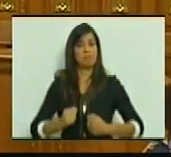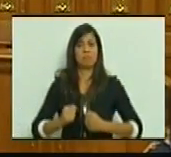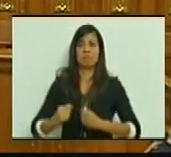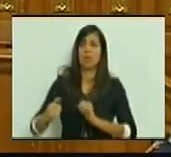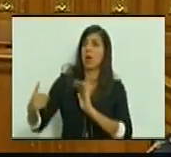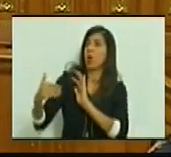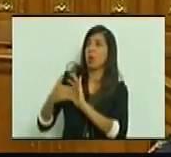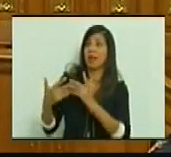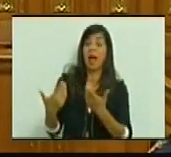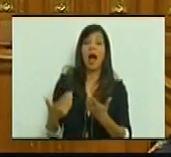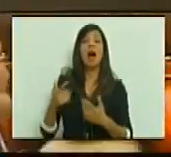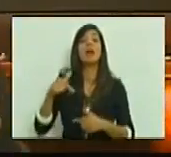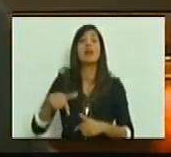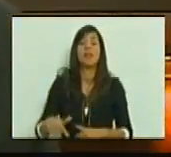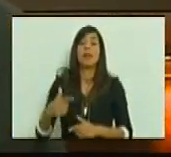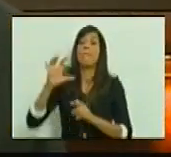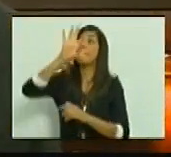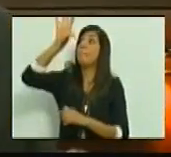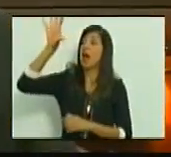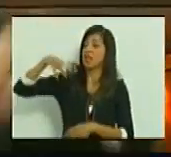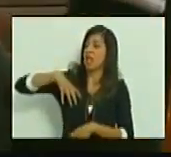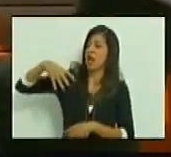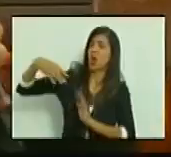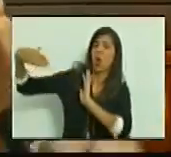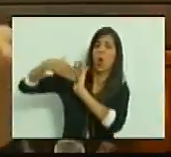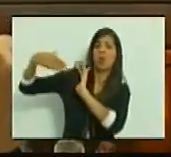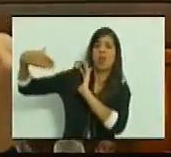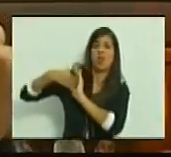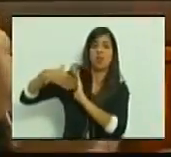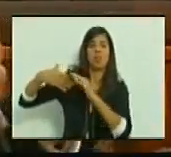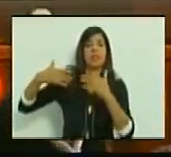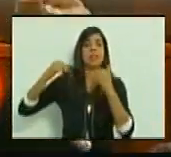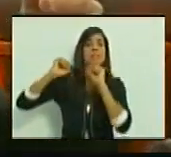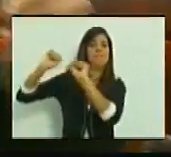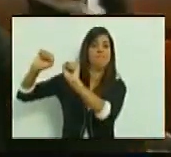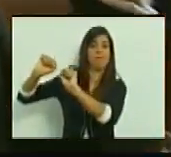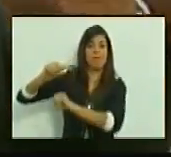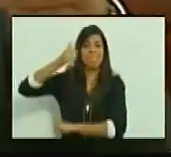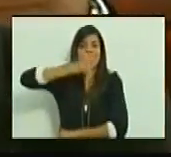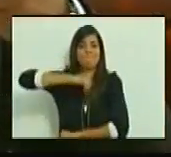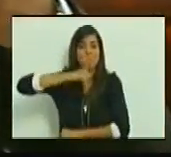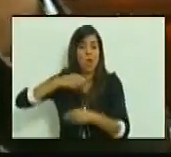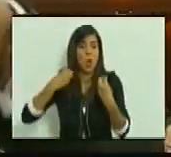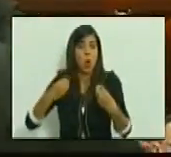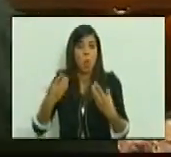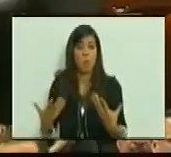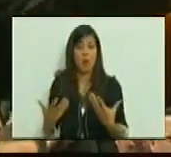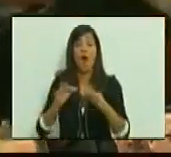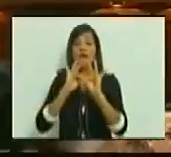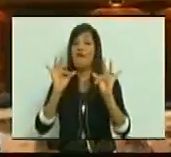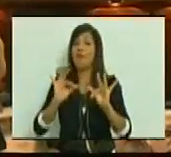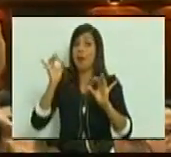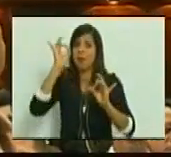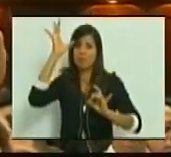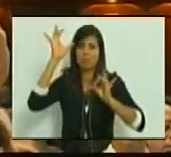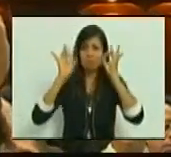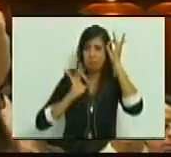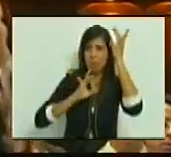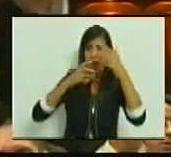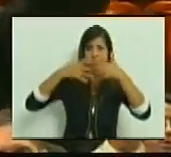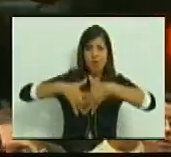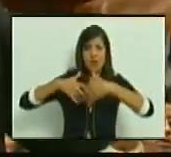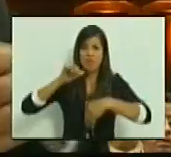elementos esenciales de esta guerra económica que tiene múltiples formas y las maneras o los métodos